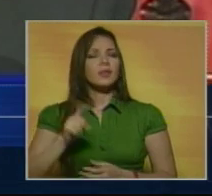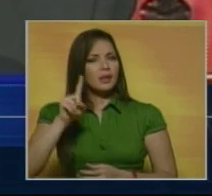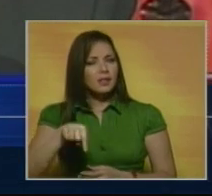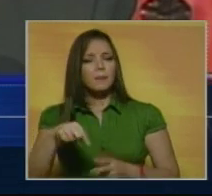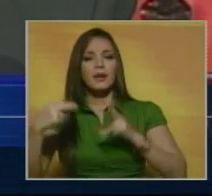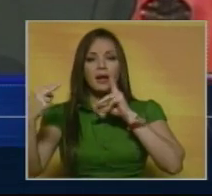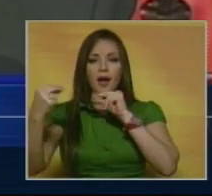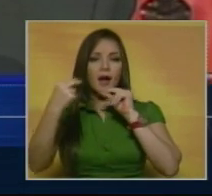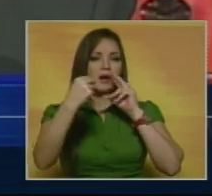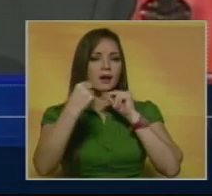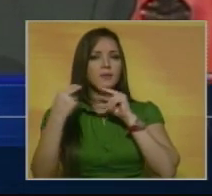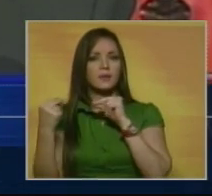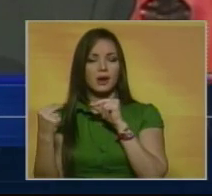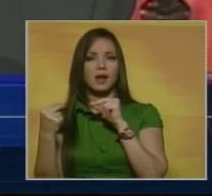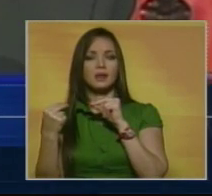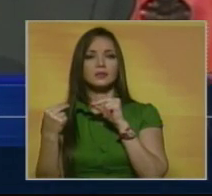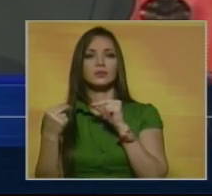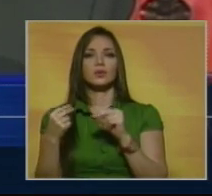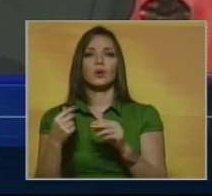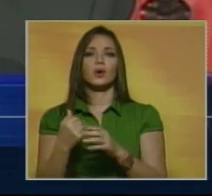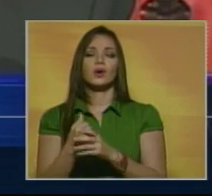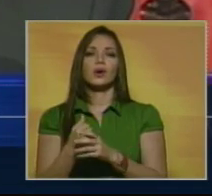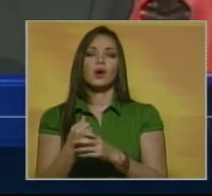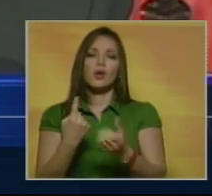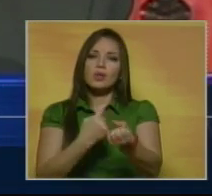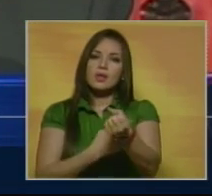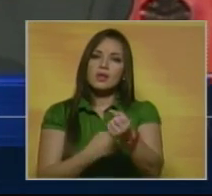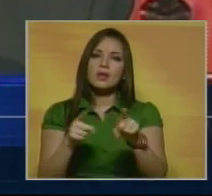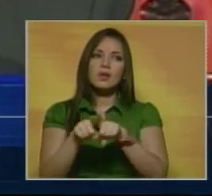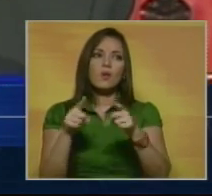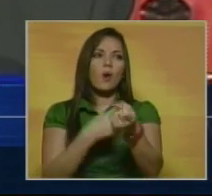clima, sin lugar a dudas, de hermandad.